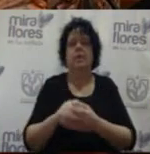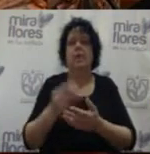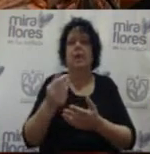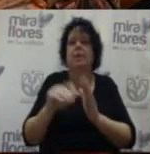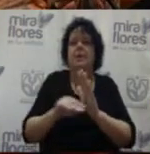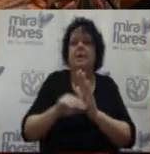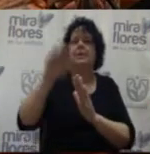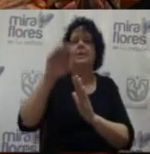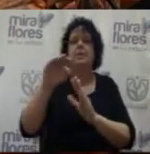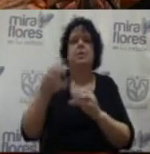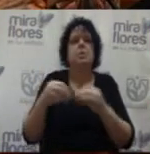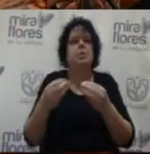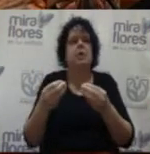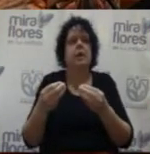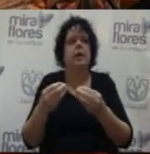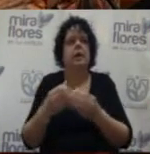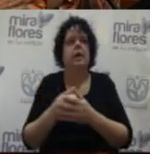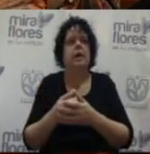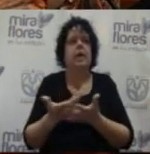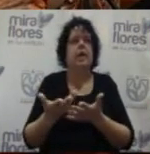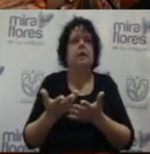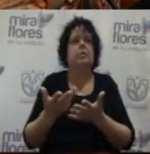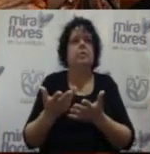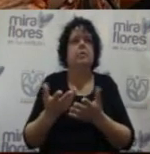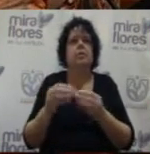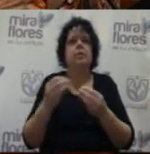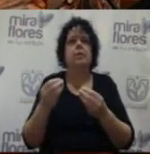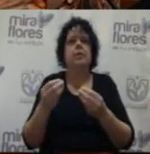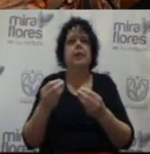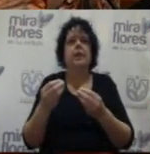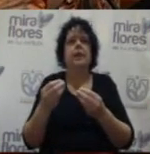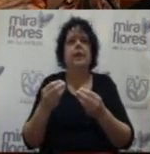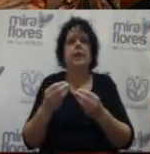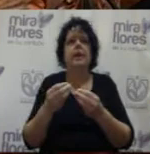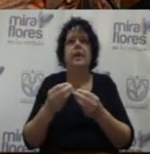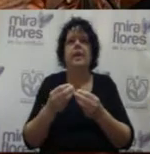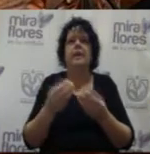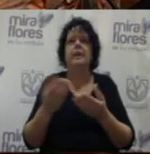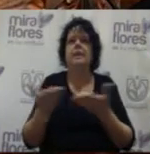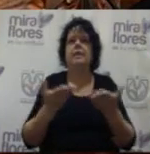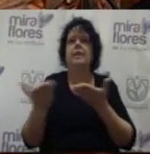de estos costos se registra en el servicio de serenazgo,